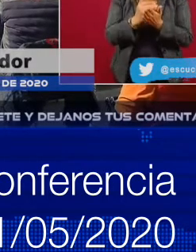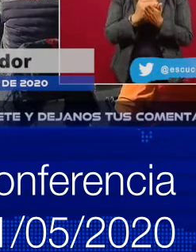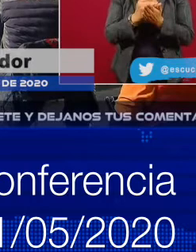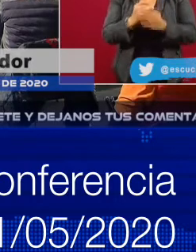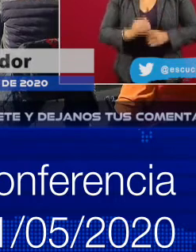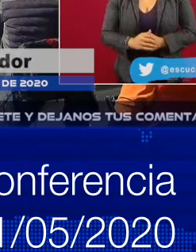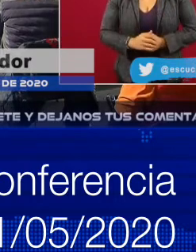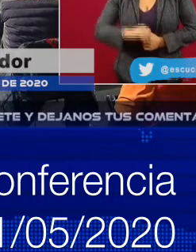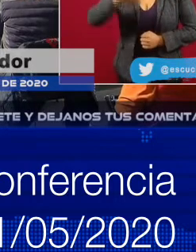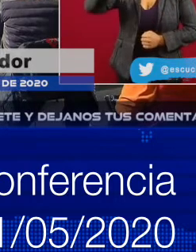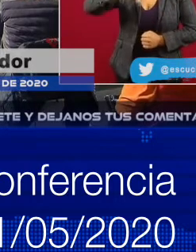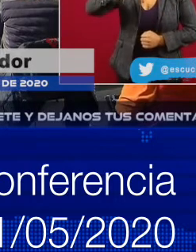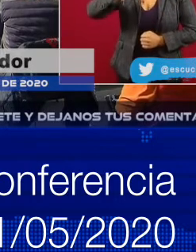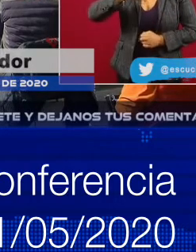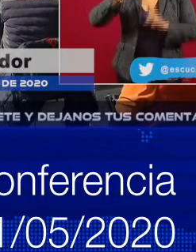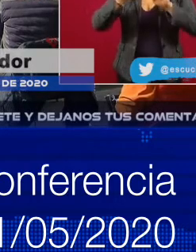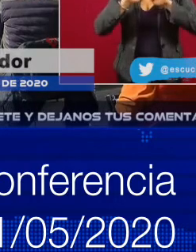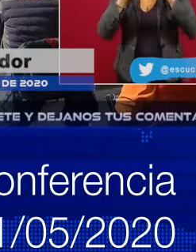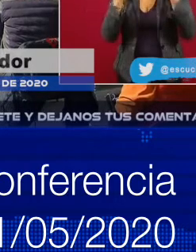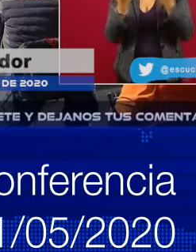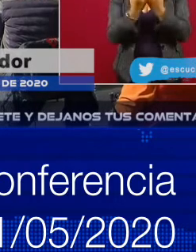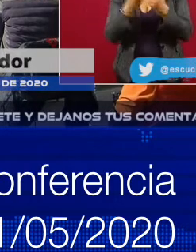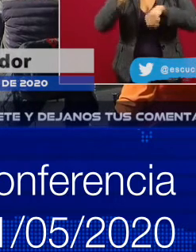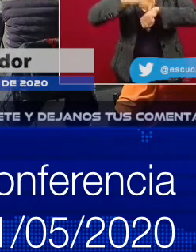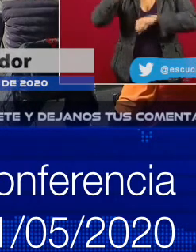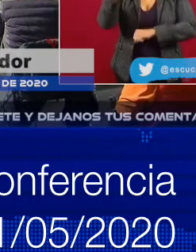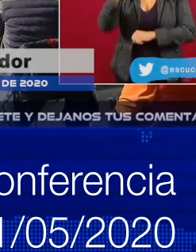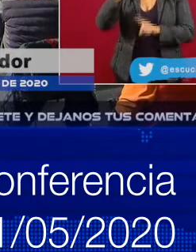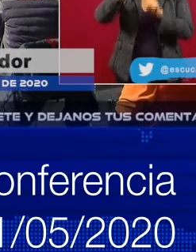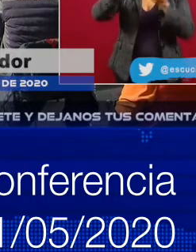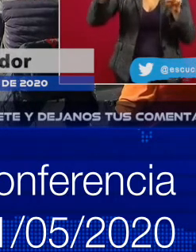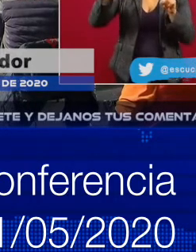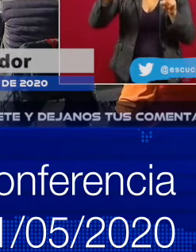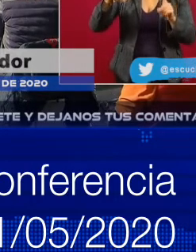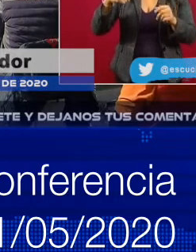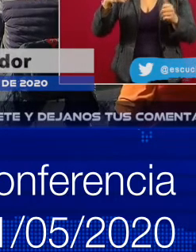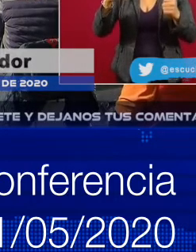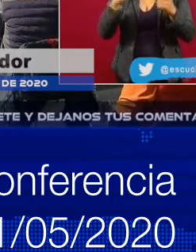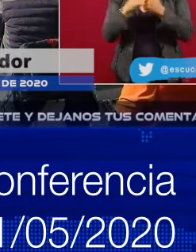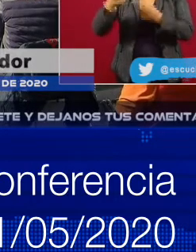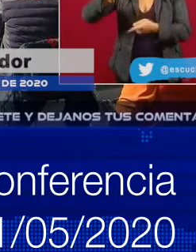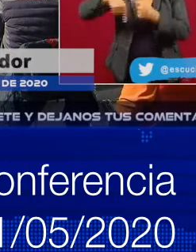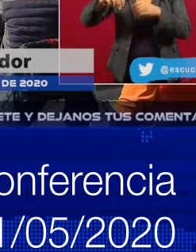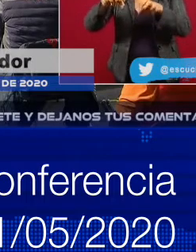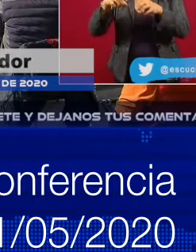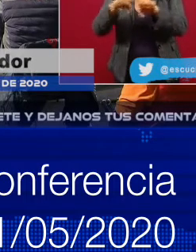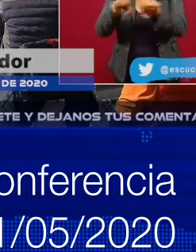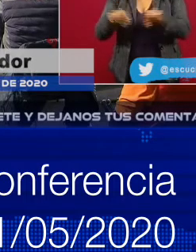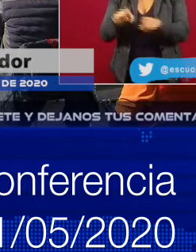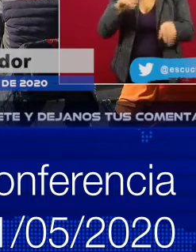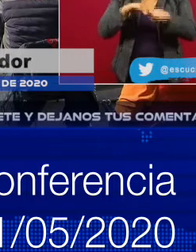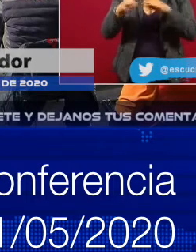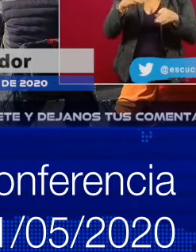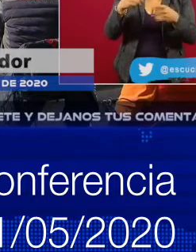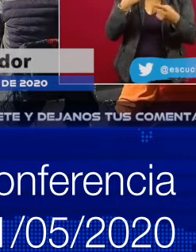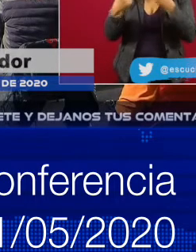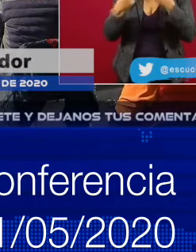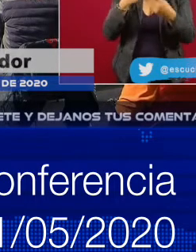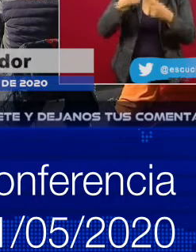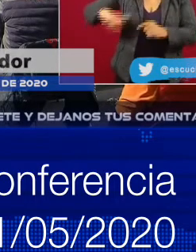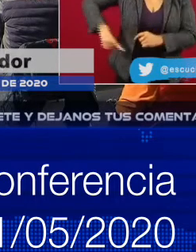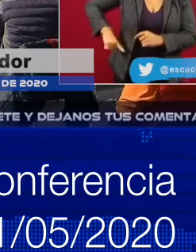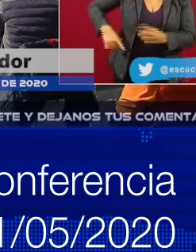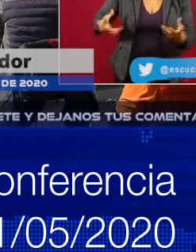una reunión a las 10:30 con el gabinete, sobre